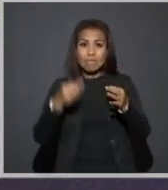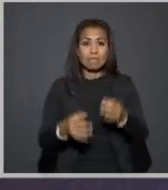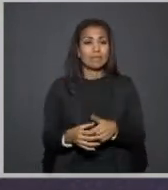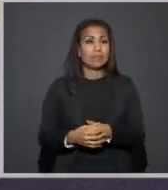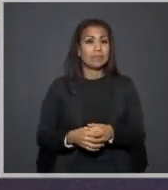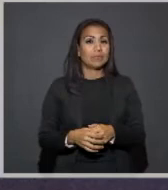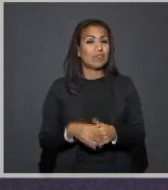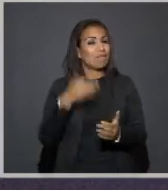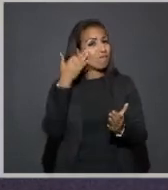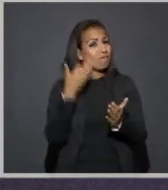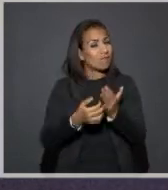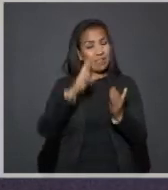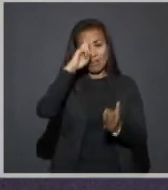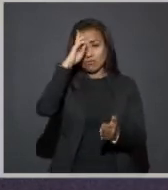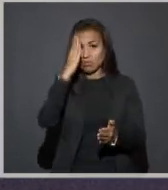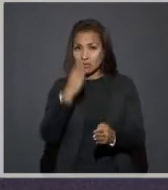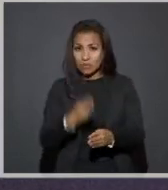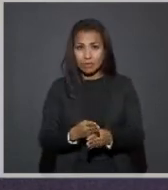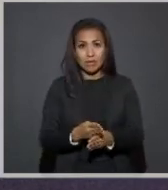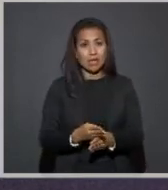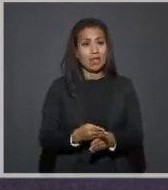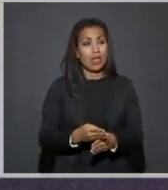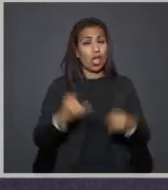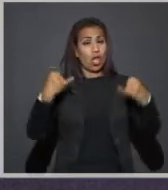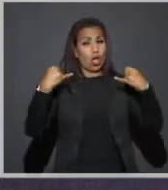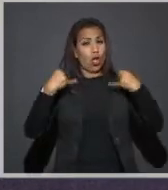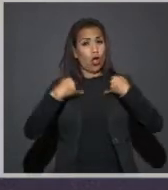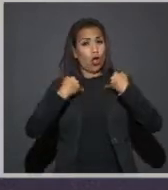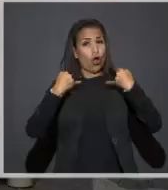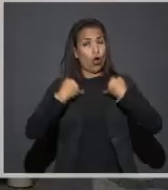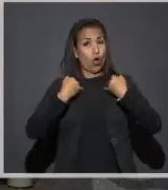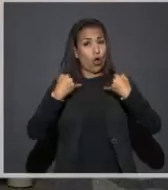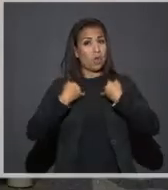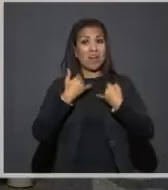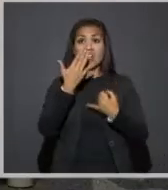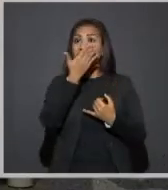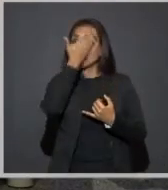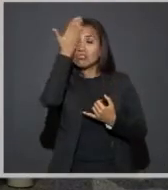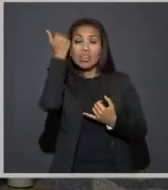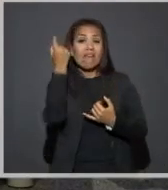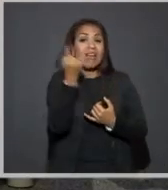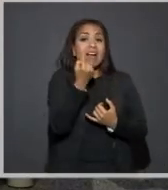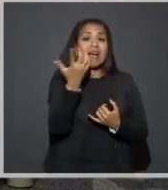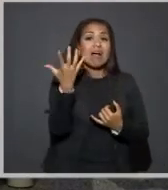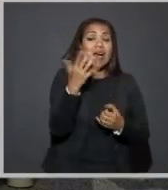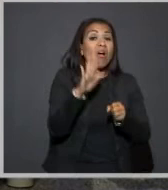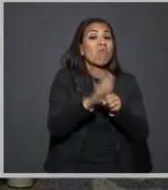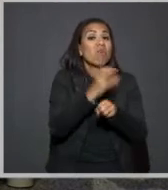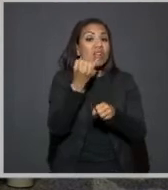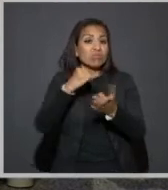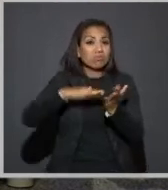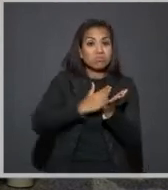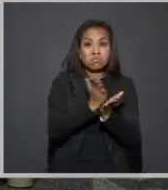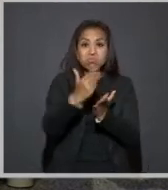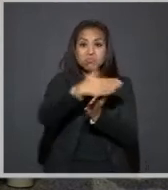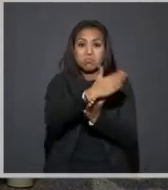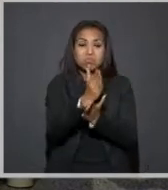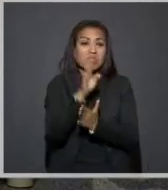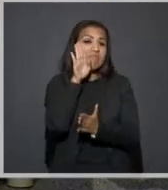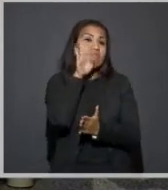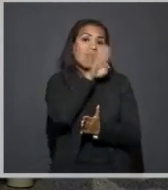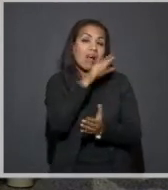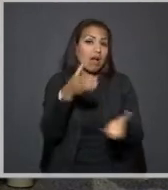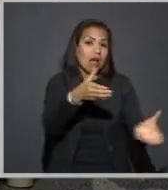irresponsable. A los jóvenes se les ha empujado a tomar el camino de las conductas antisociales.